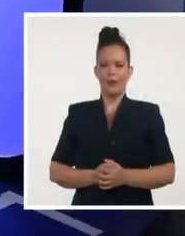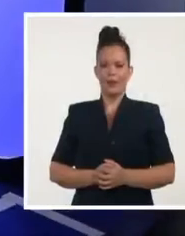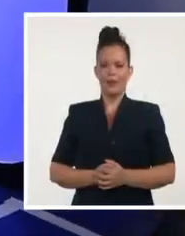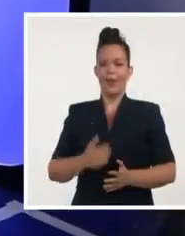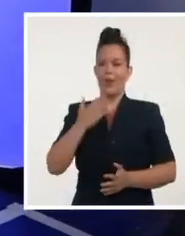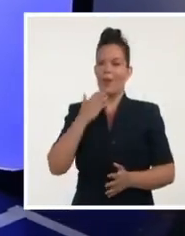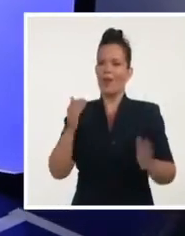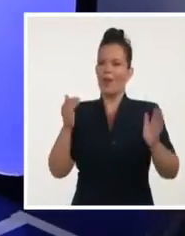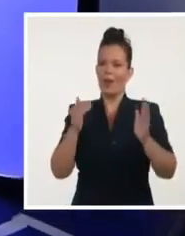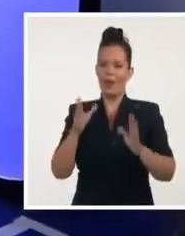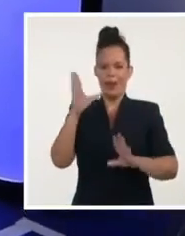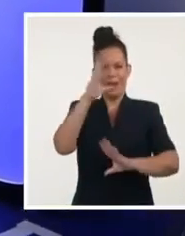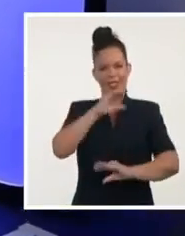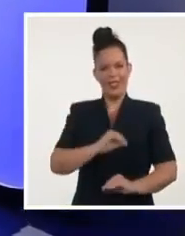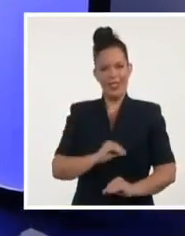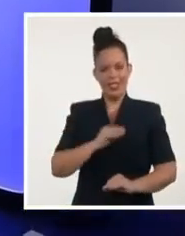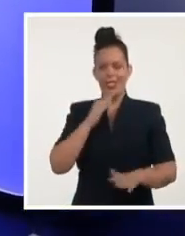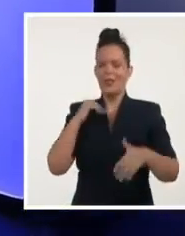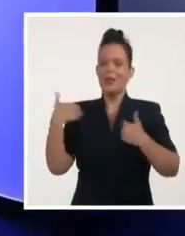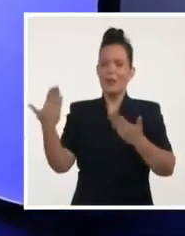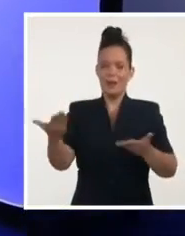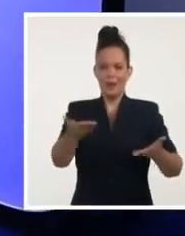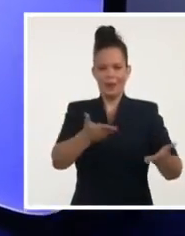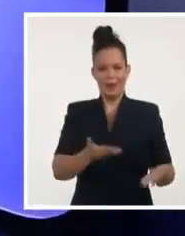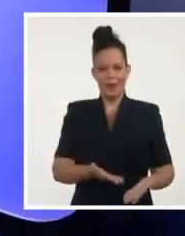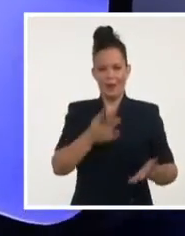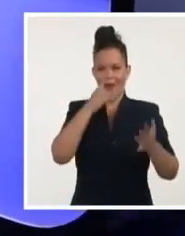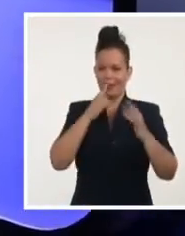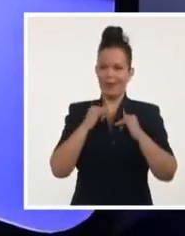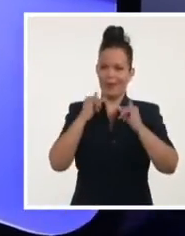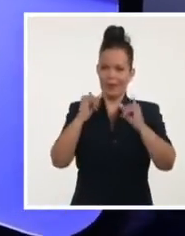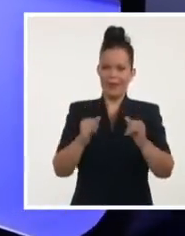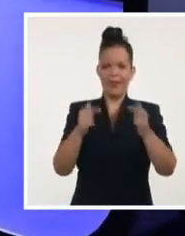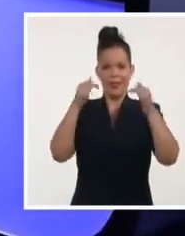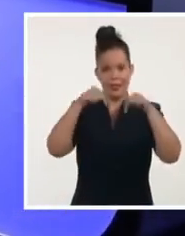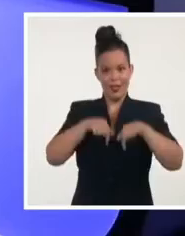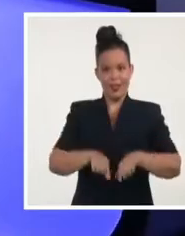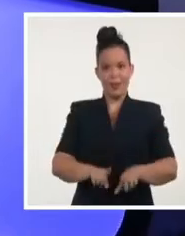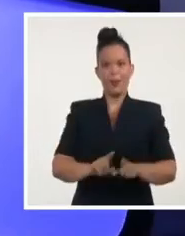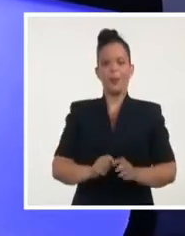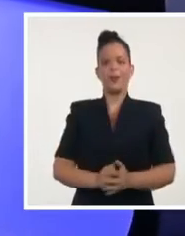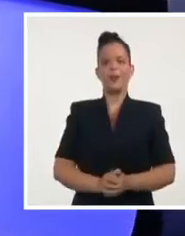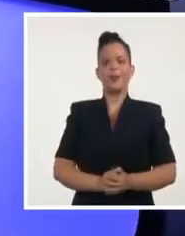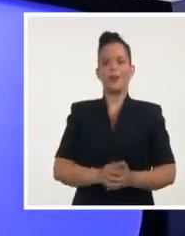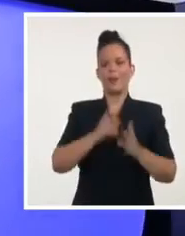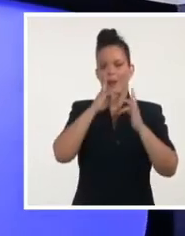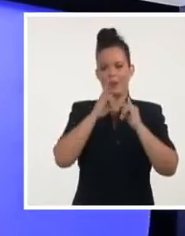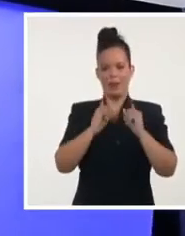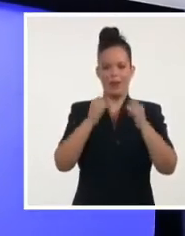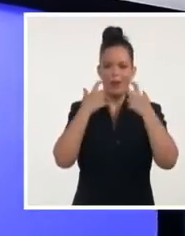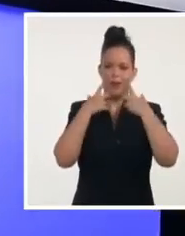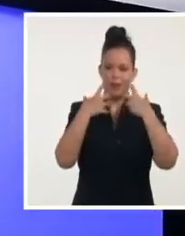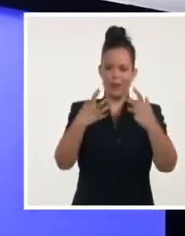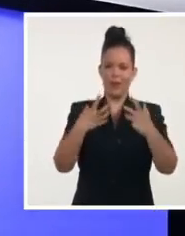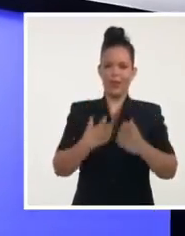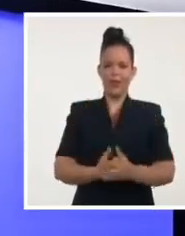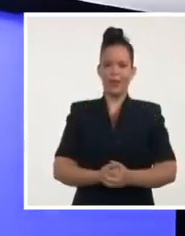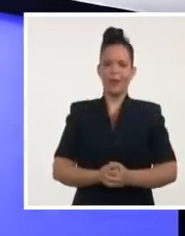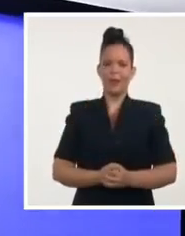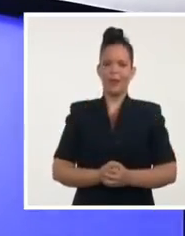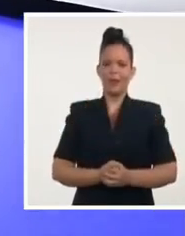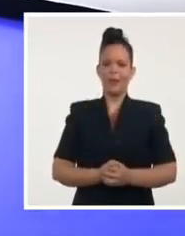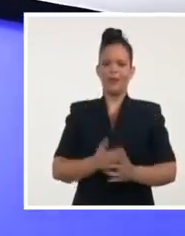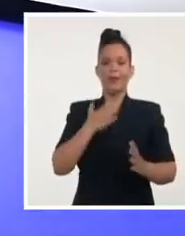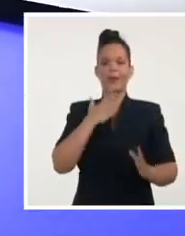Muy buenas noches amigos, bienvenidos a la emisión estelar del Noticiero Nacional de Televisión con las noticias más importantes de esta jornada. Buenas